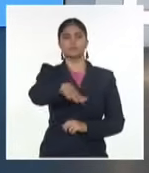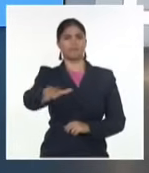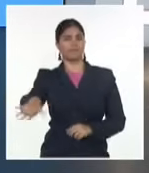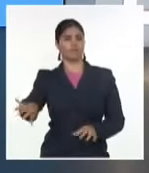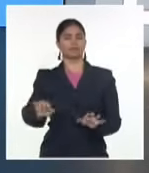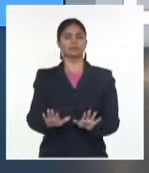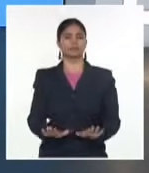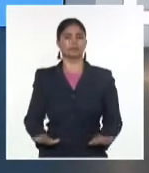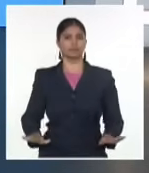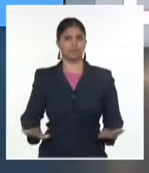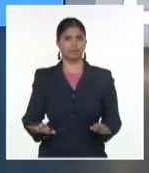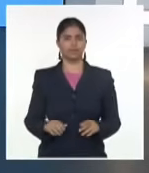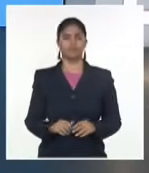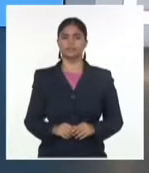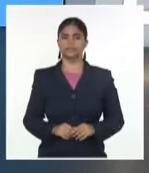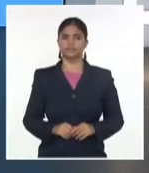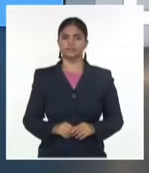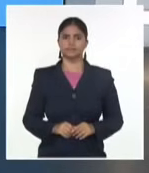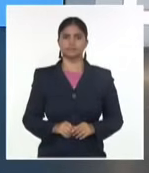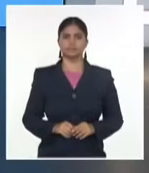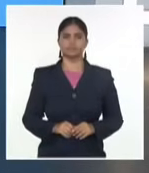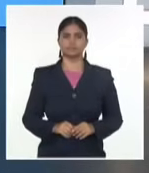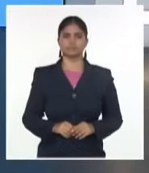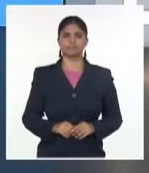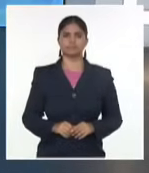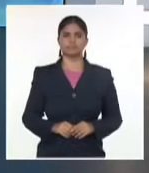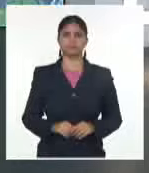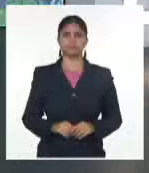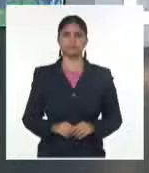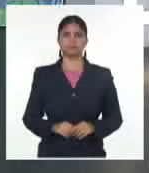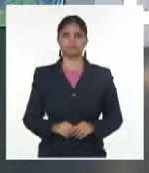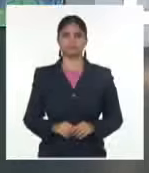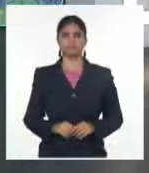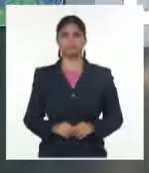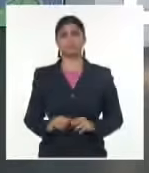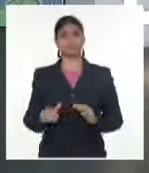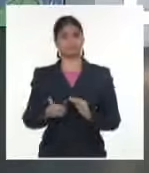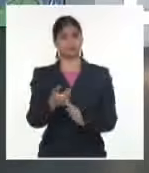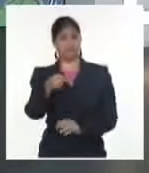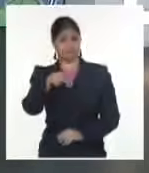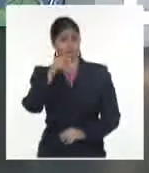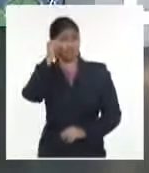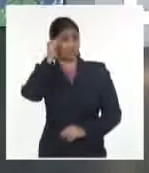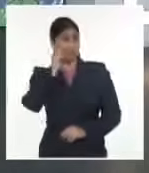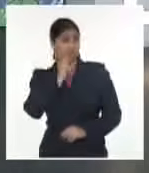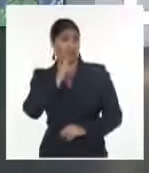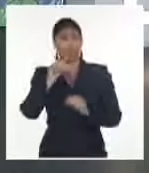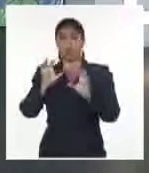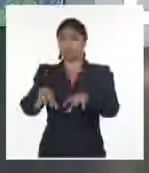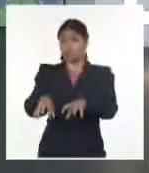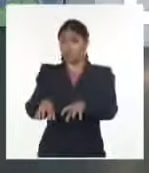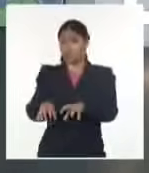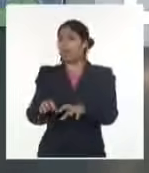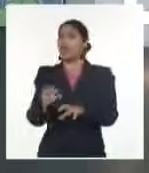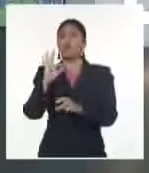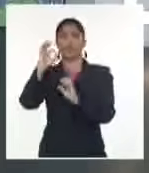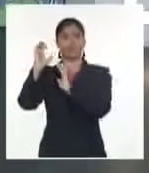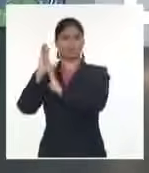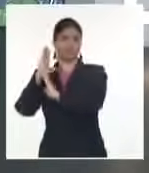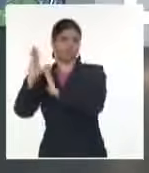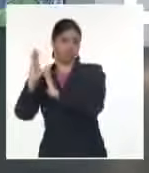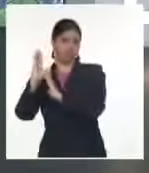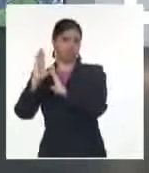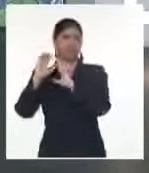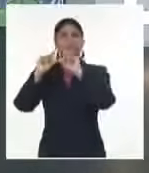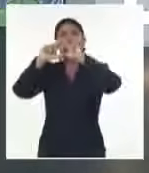también en el sur del extremo occidental del país. Así que para esta jornada de sábado algunas lluvias en el occidente y mientras tanto tenemos